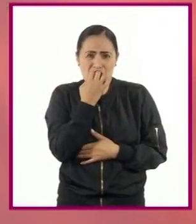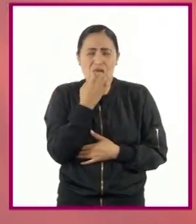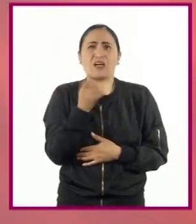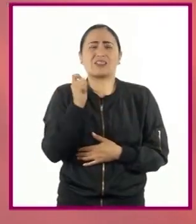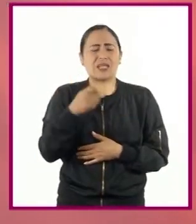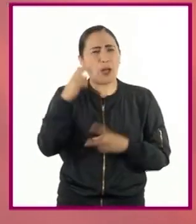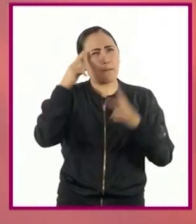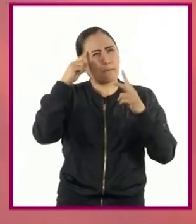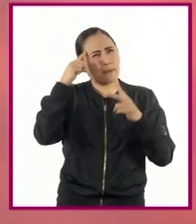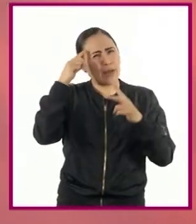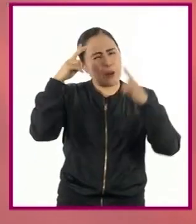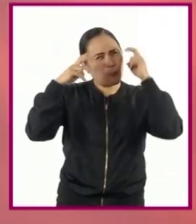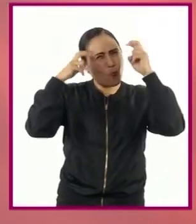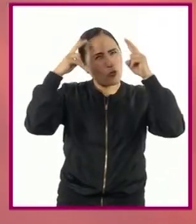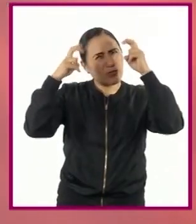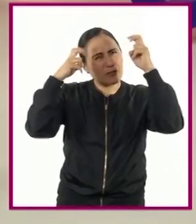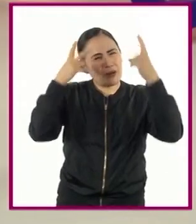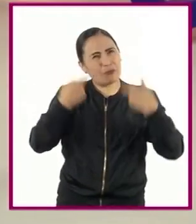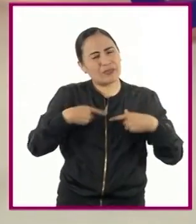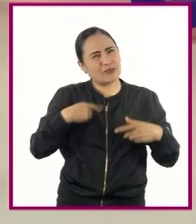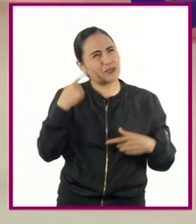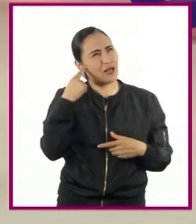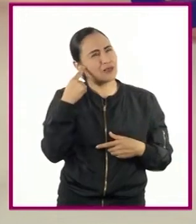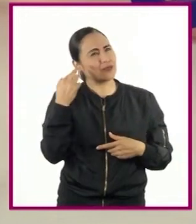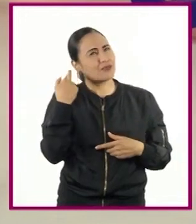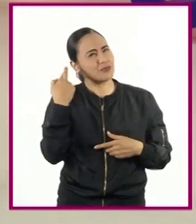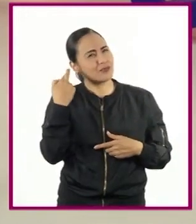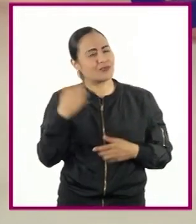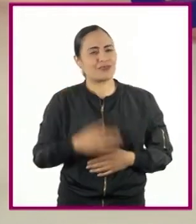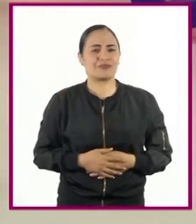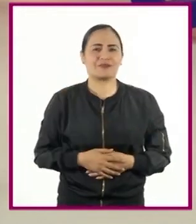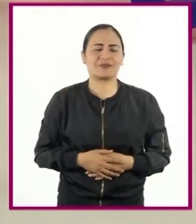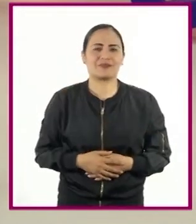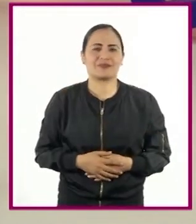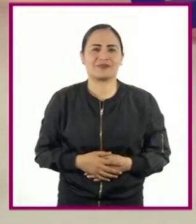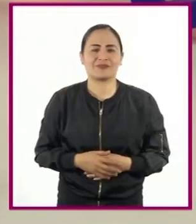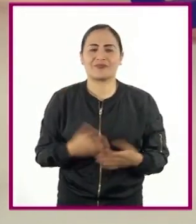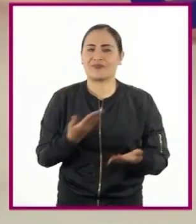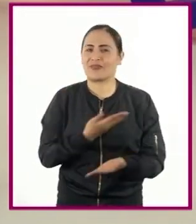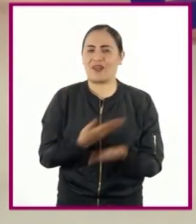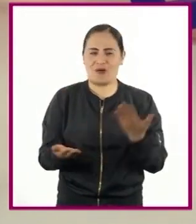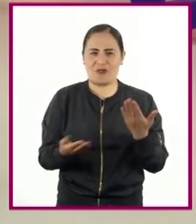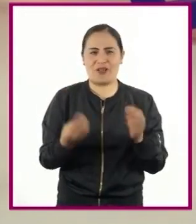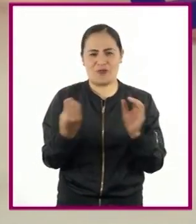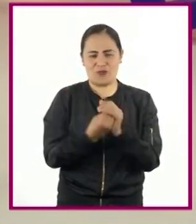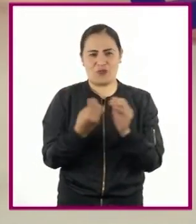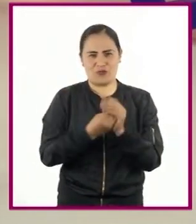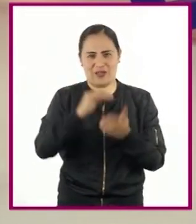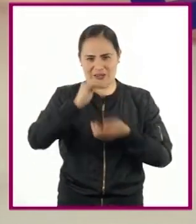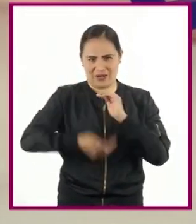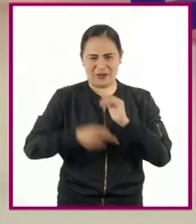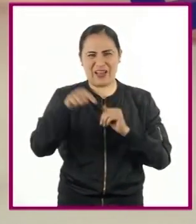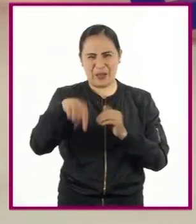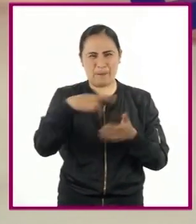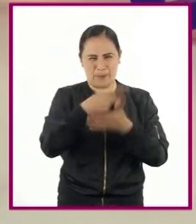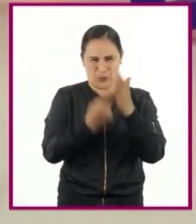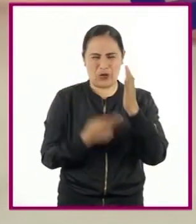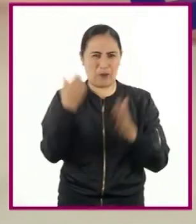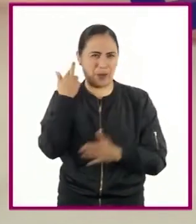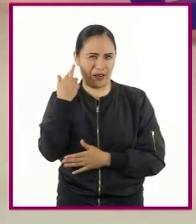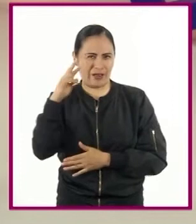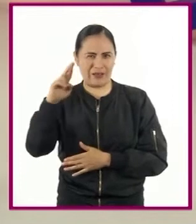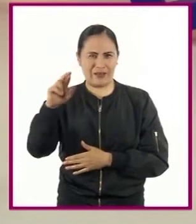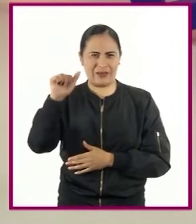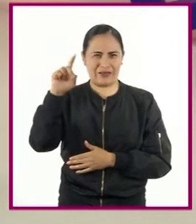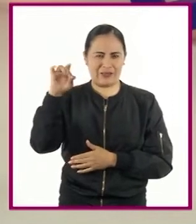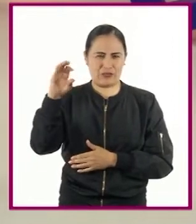la imaginación de la audiencia. Para cerrar nuestra sesión, escuchemos el segmento del programa de radio Aventuras